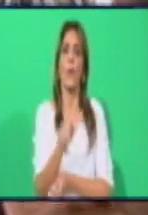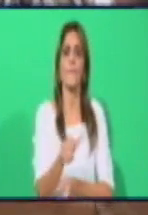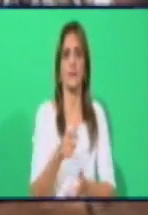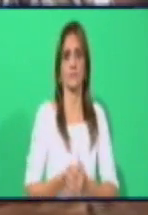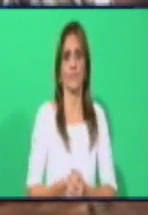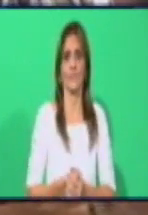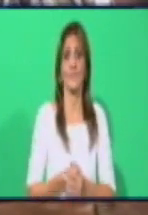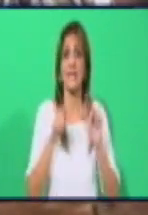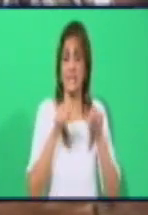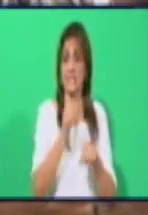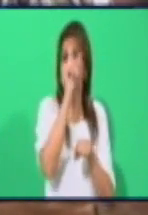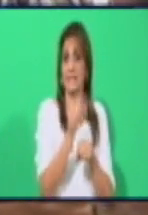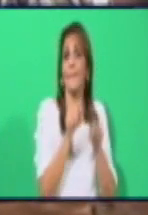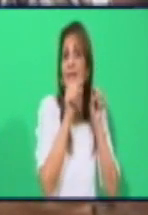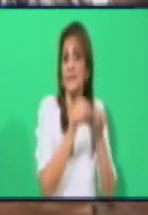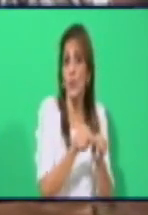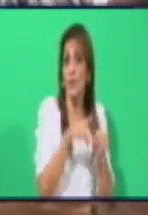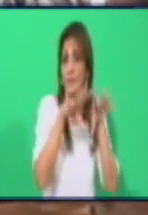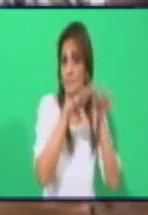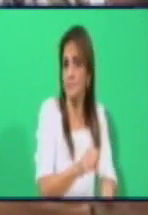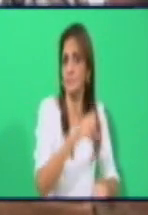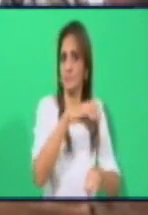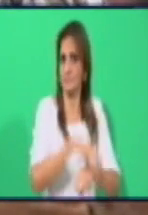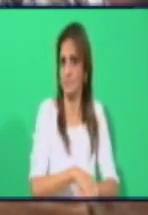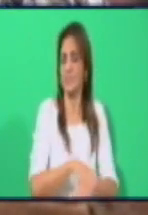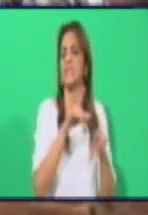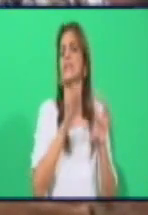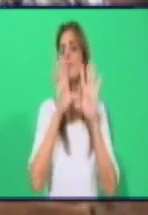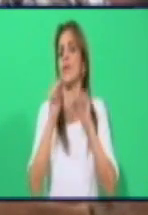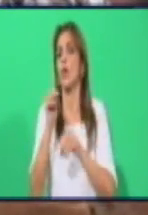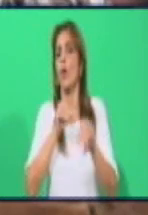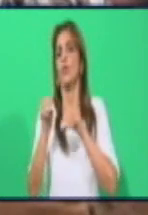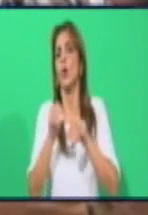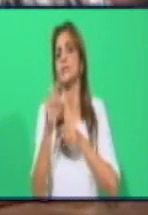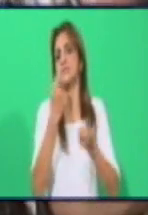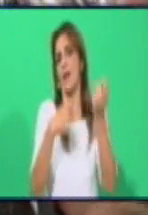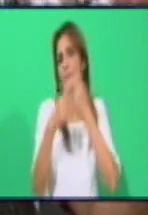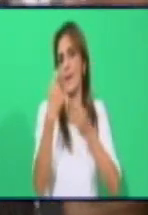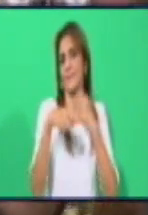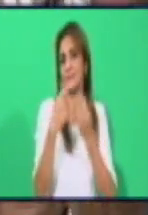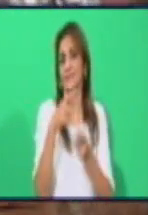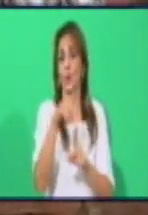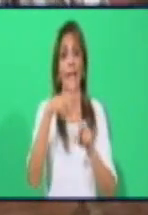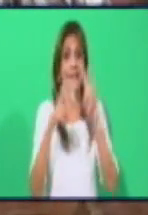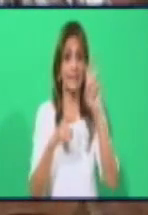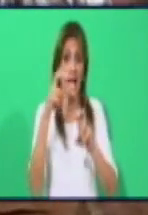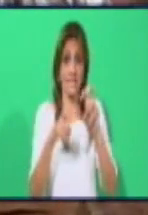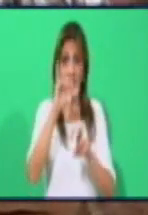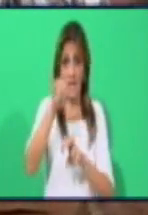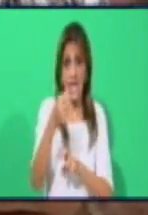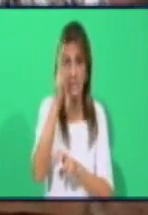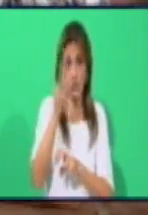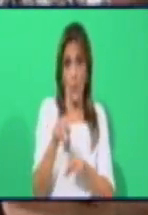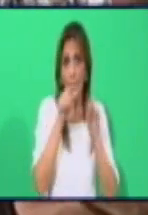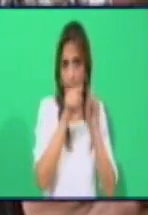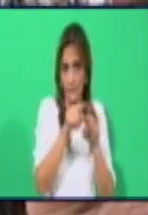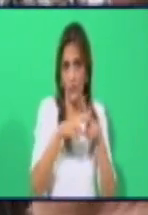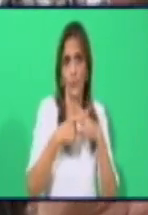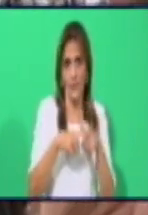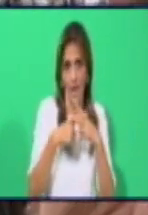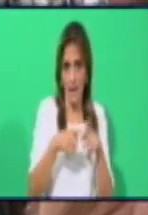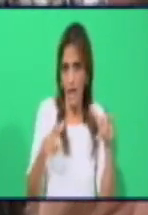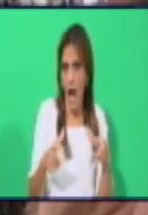lo habían vendido. Hicimos un trabajo inicialmente en esa unidad, en Visión 2000, que está aquí en Jesús Menéndez,